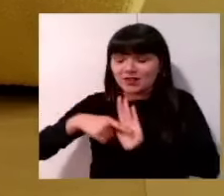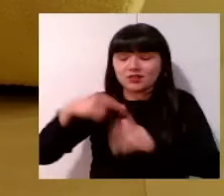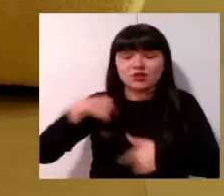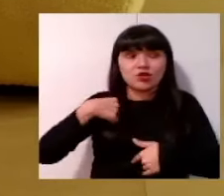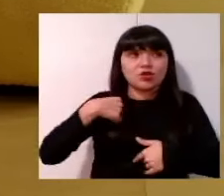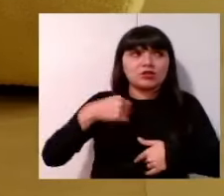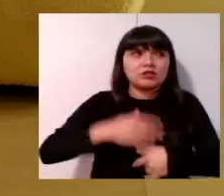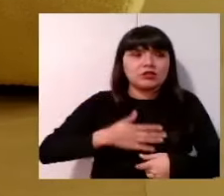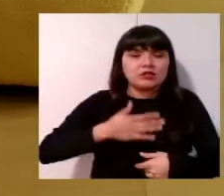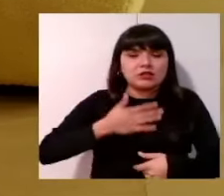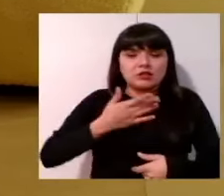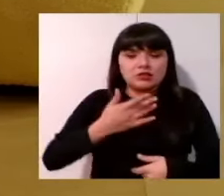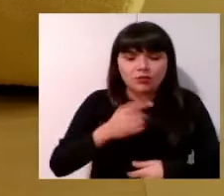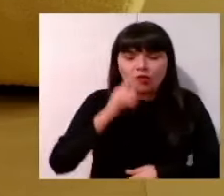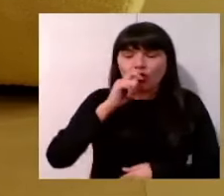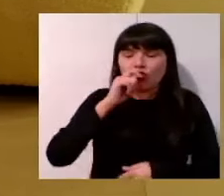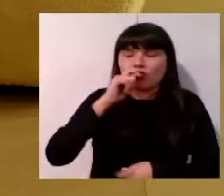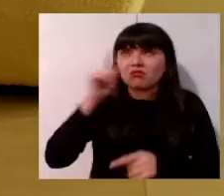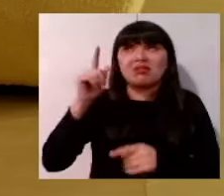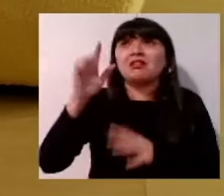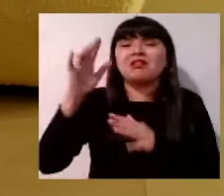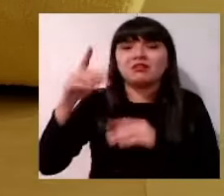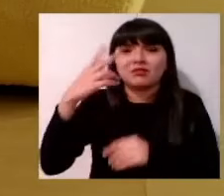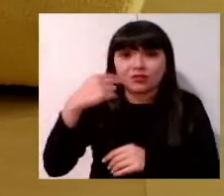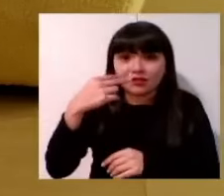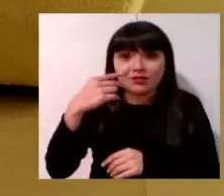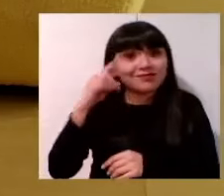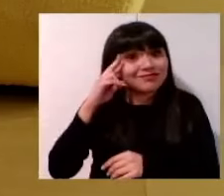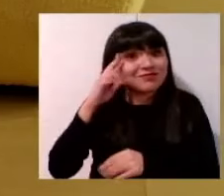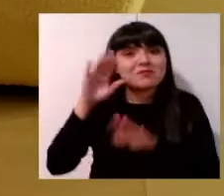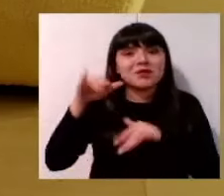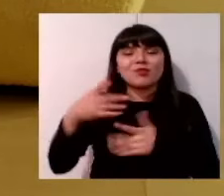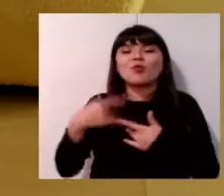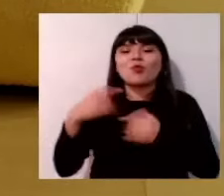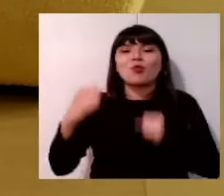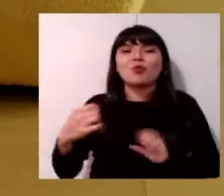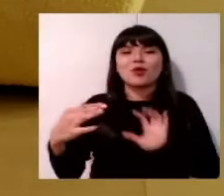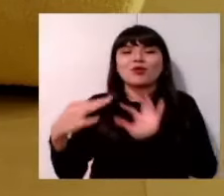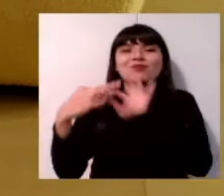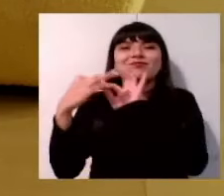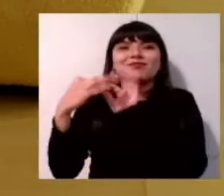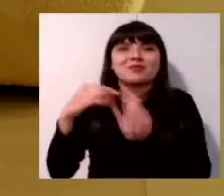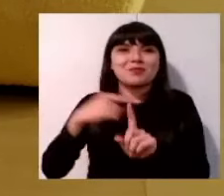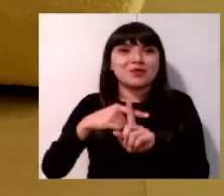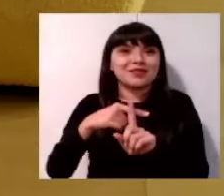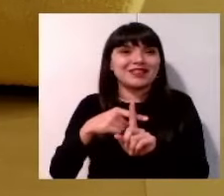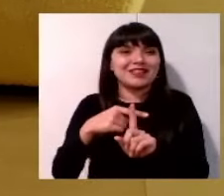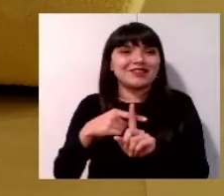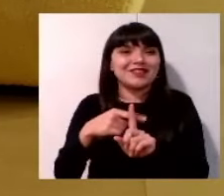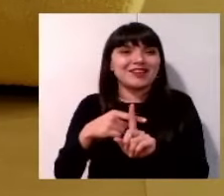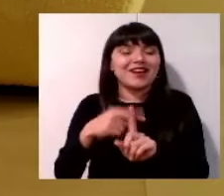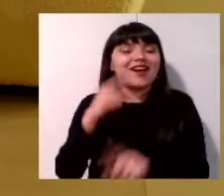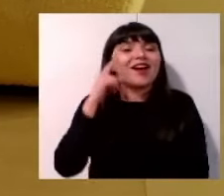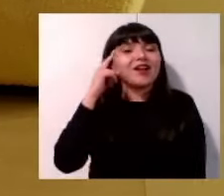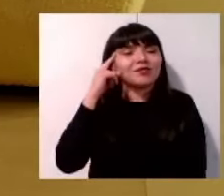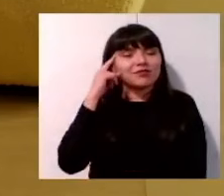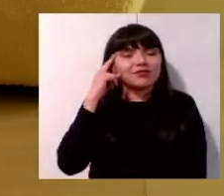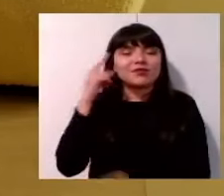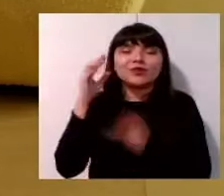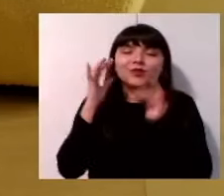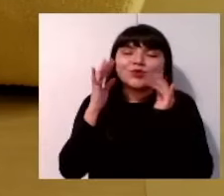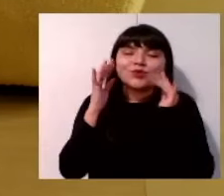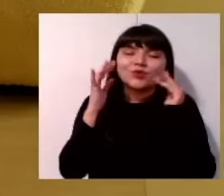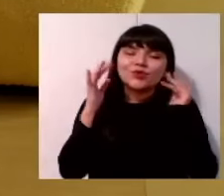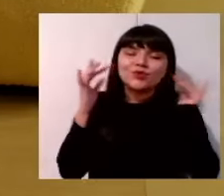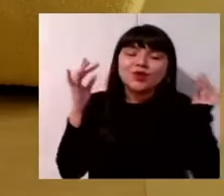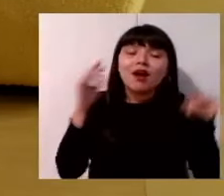chupete, etcétera. Esto puede ser como una asociación positiva y que recuerda un poco al cerebro de que tiene que inducir el sueño y que